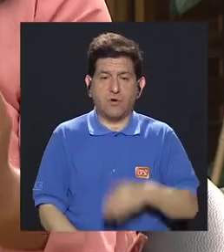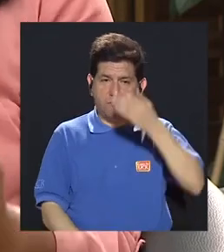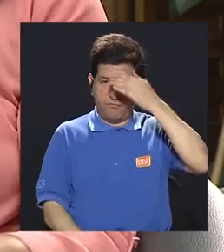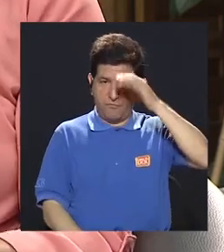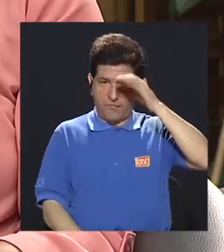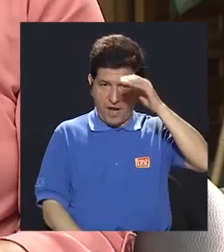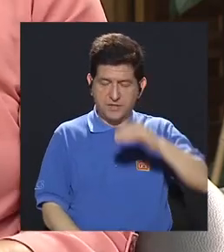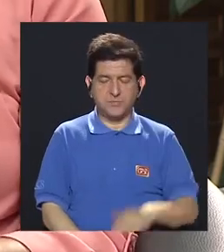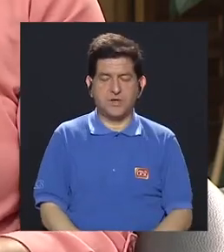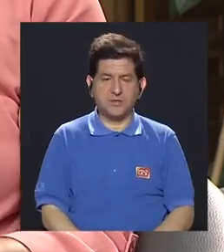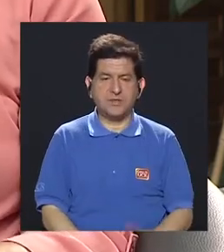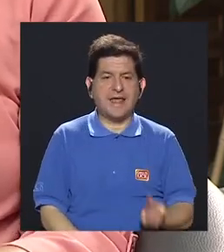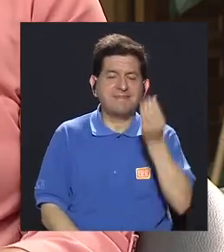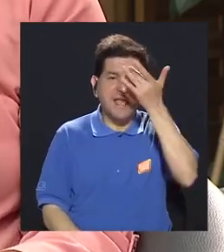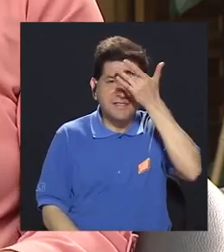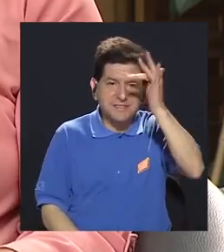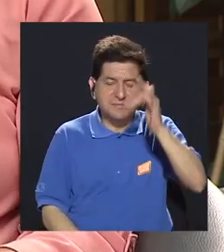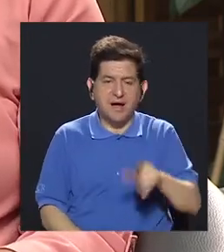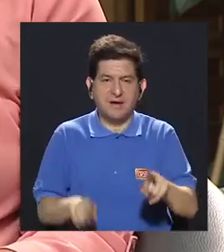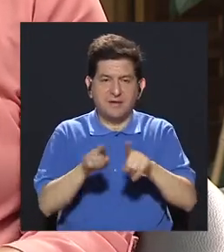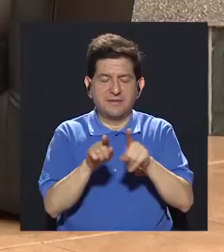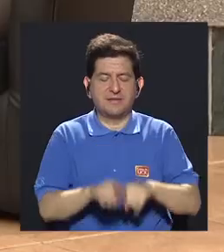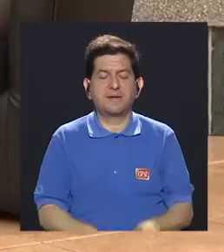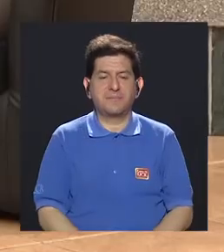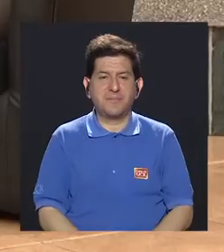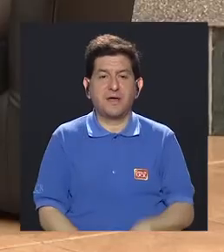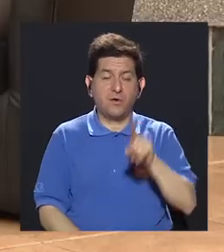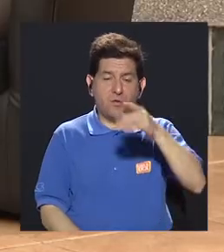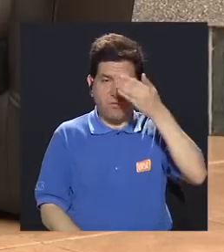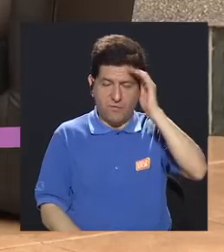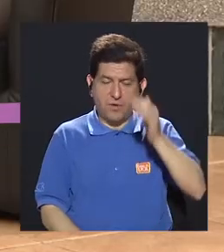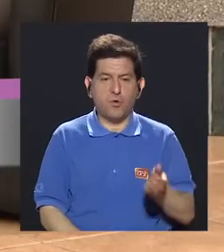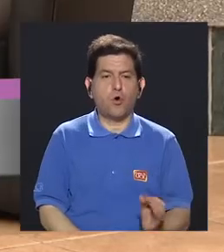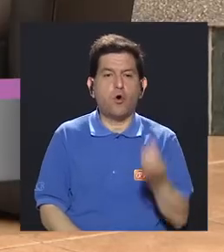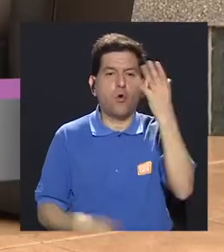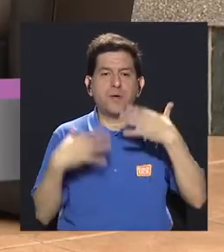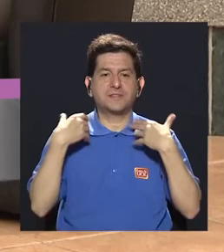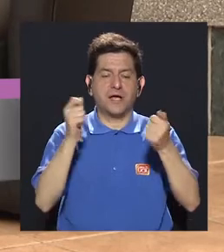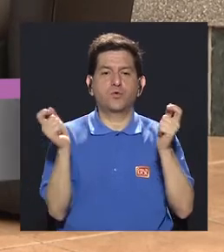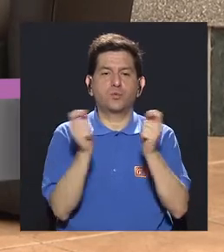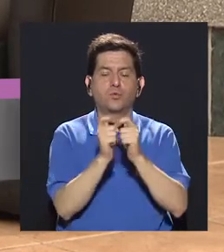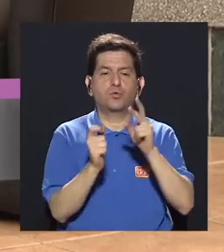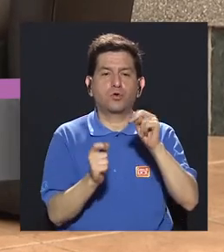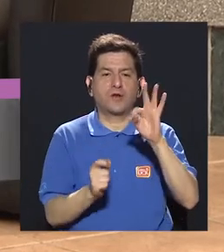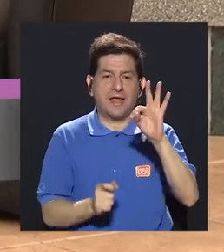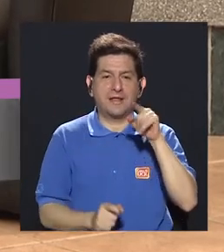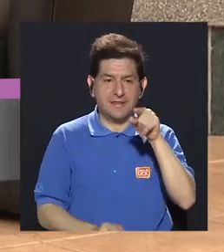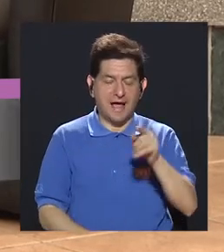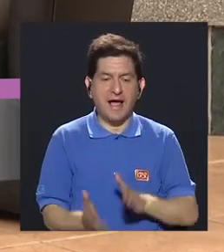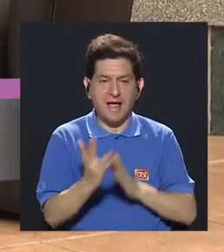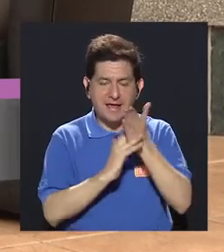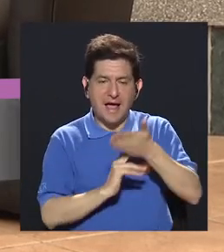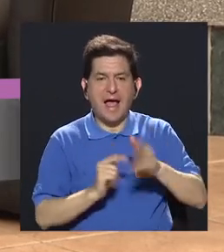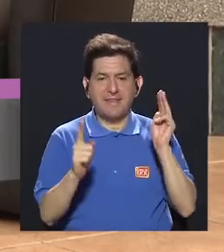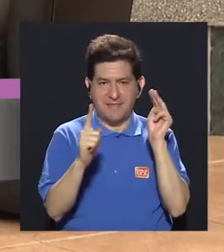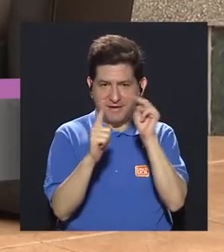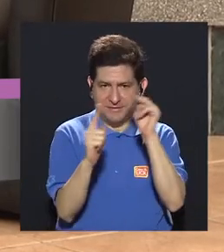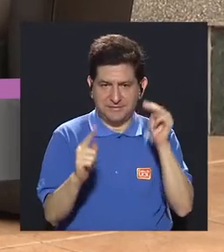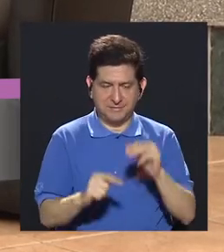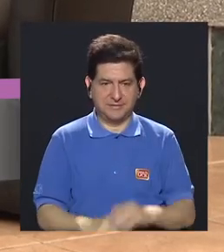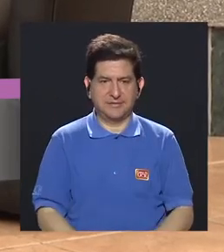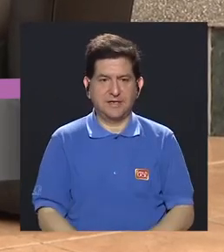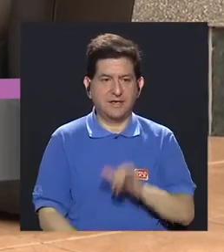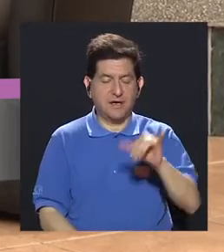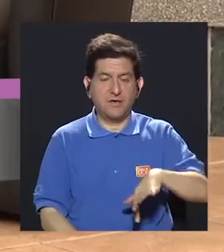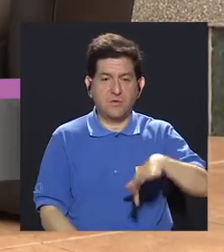a nuestro Facebook de Teen Smart, también tenemos un Facebook de jovensalud.net, pero por favor contáctenos ahí por mensaje.